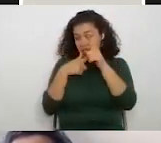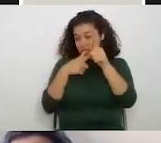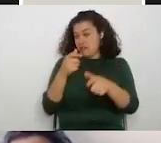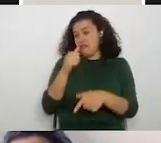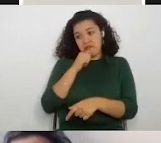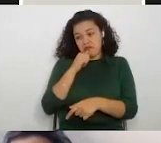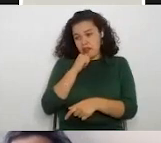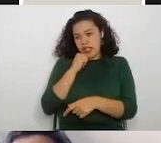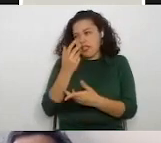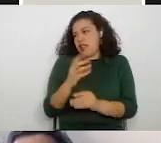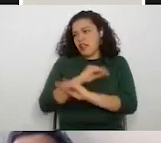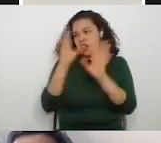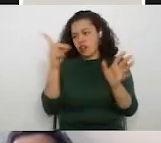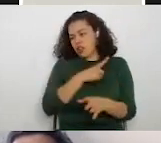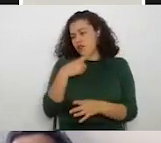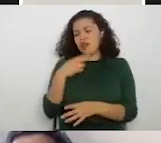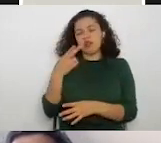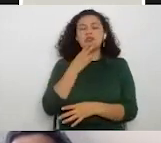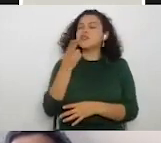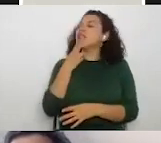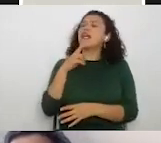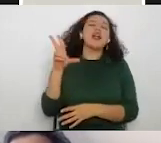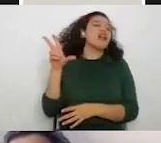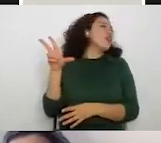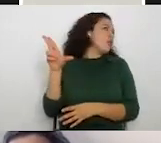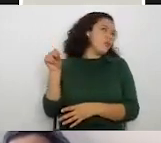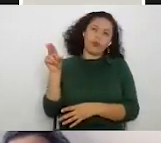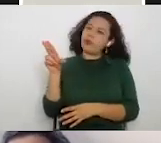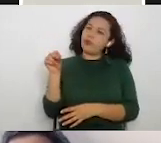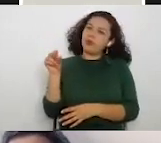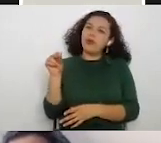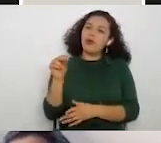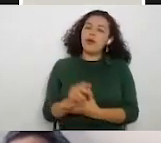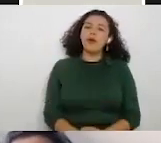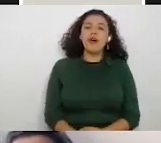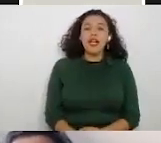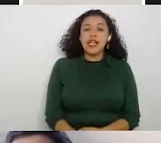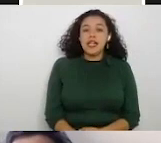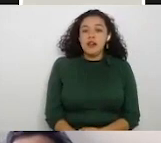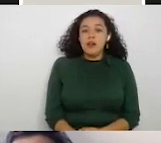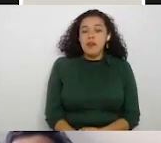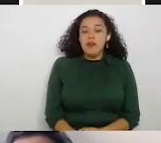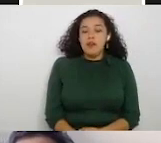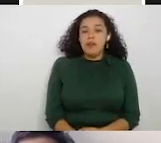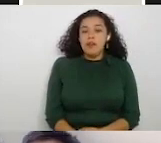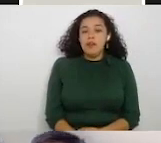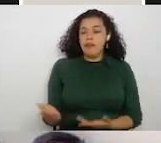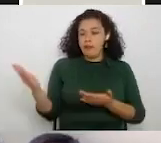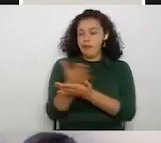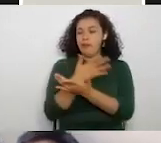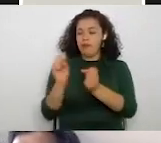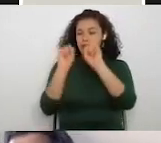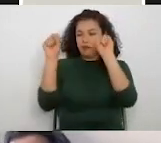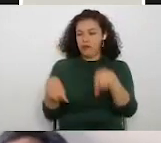obviamente no se debe de considerar, además de que si no tiene un sistema de gestión